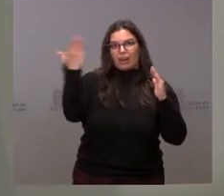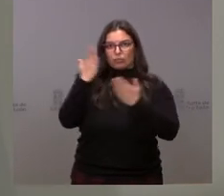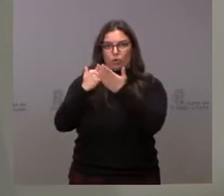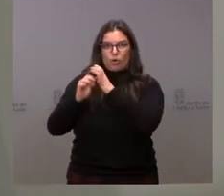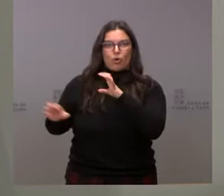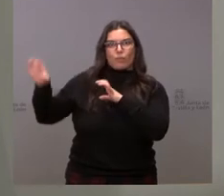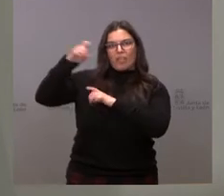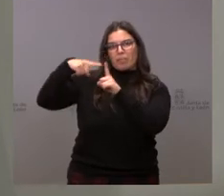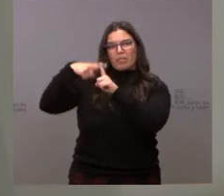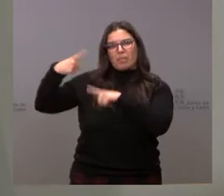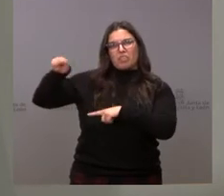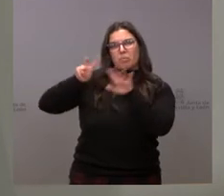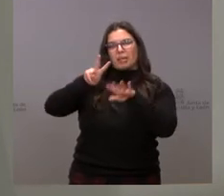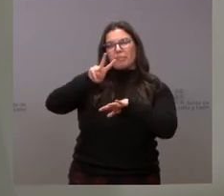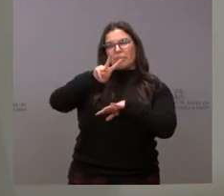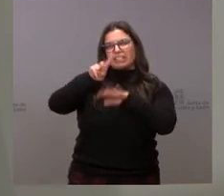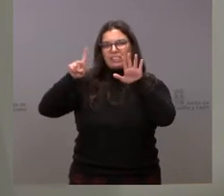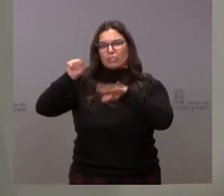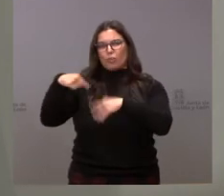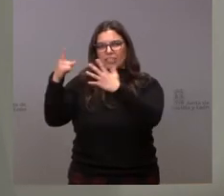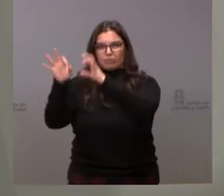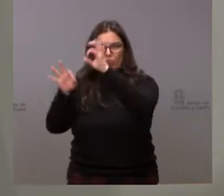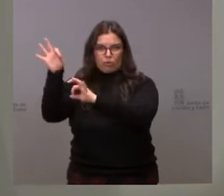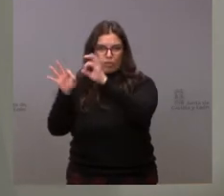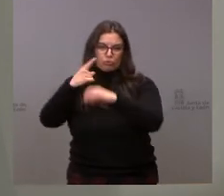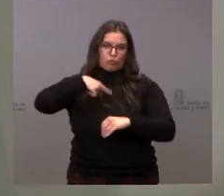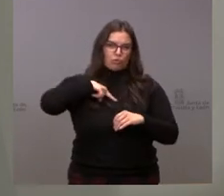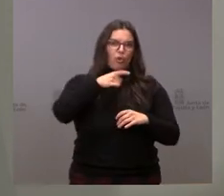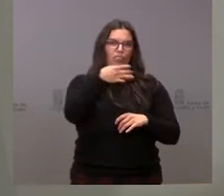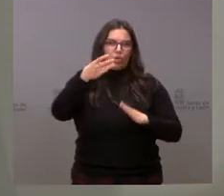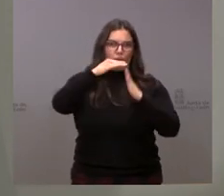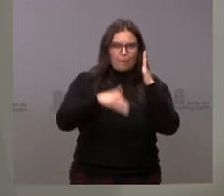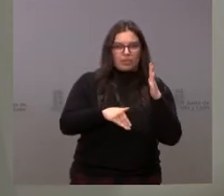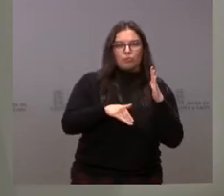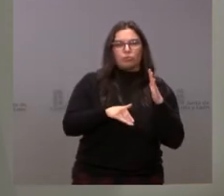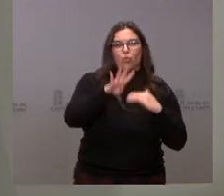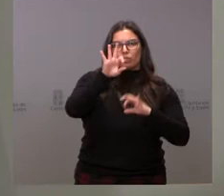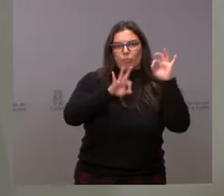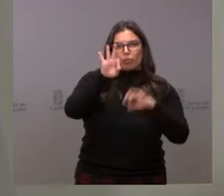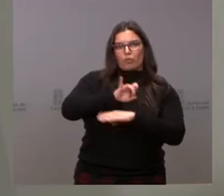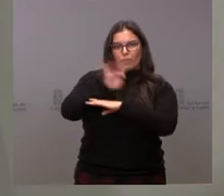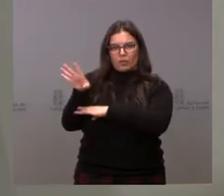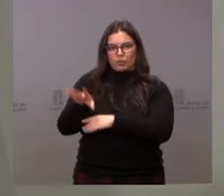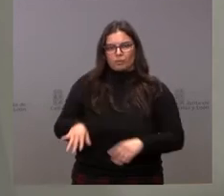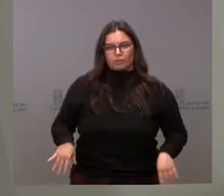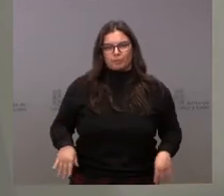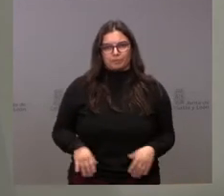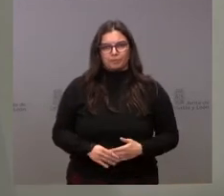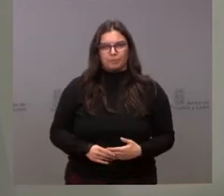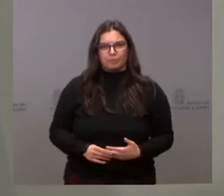como media en el 26,6 por ciento como les digo castilla y león' cuatro puntos mejor que el conjunto nacional